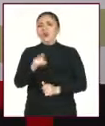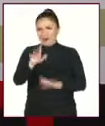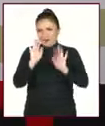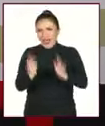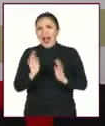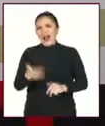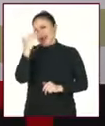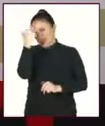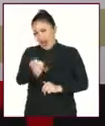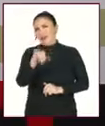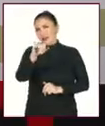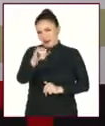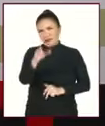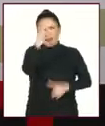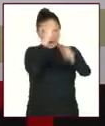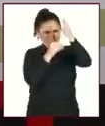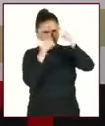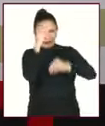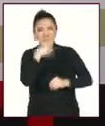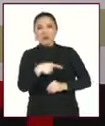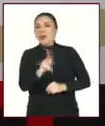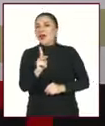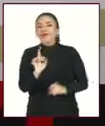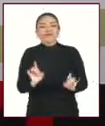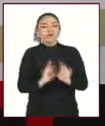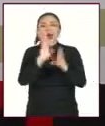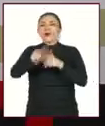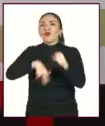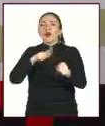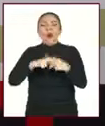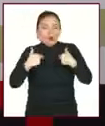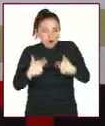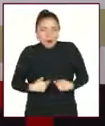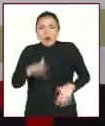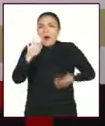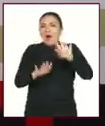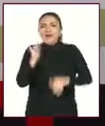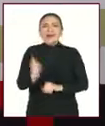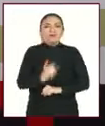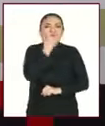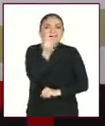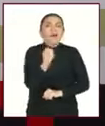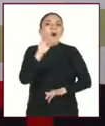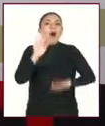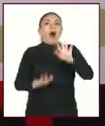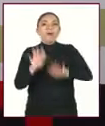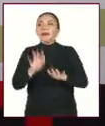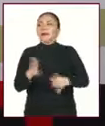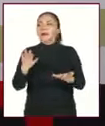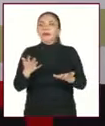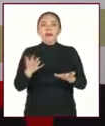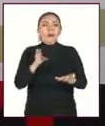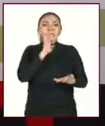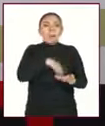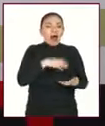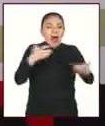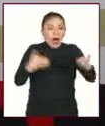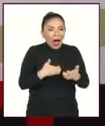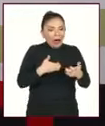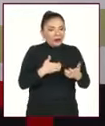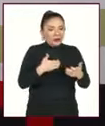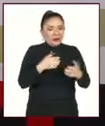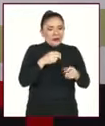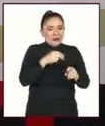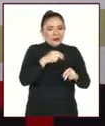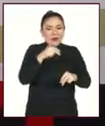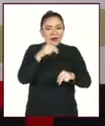capacitados, somos humanos y podemos cometer errores, a veces nos podemos saltar pasos, podemos